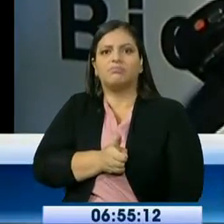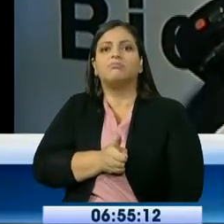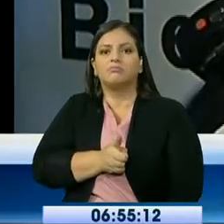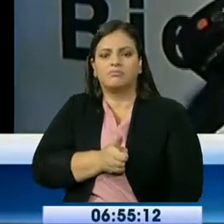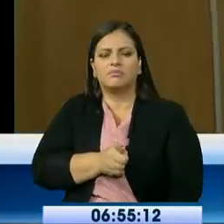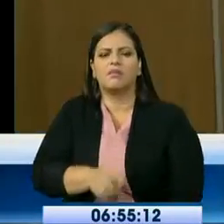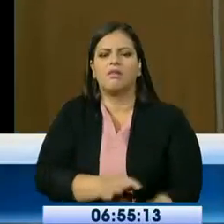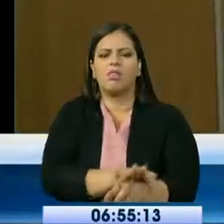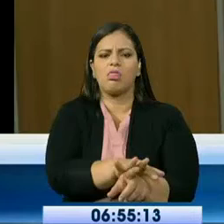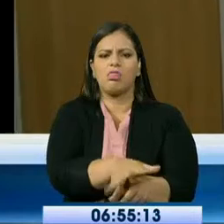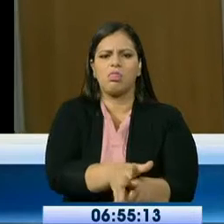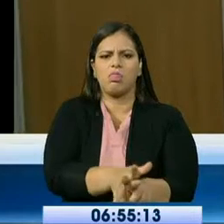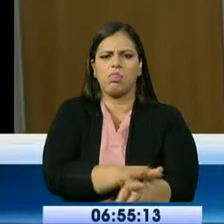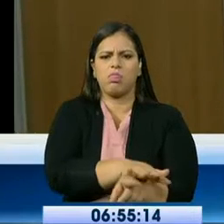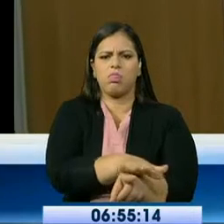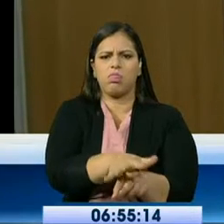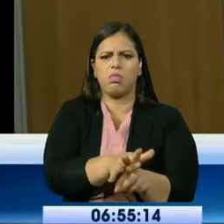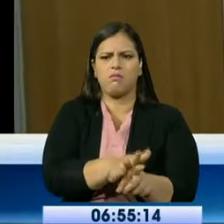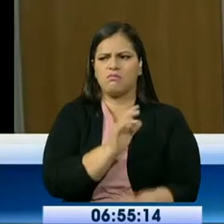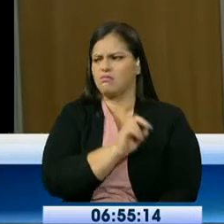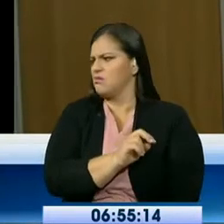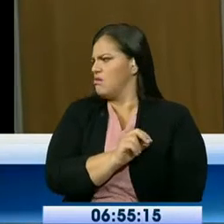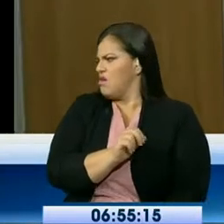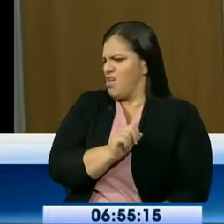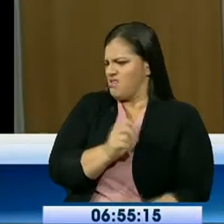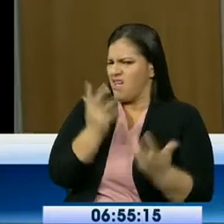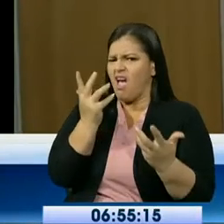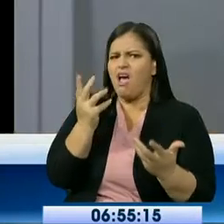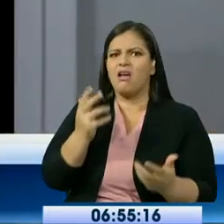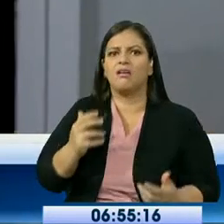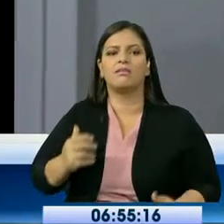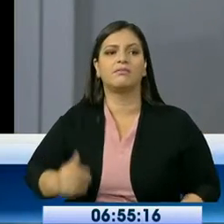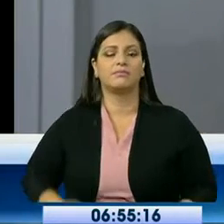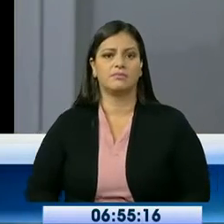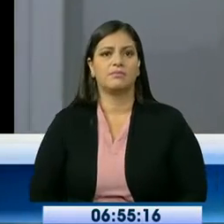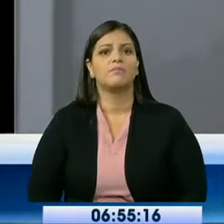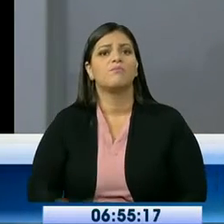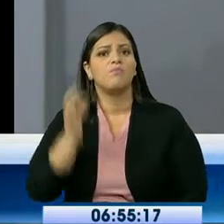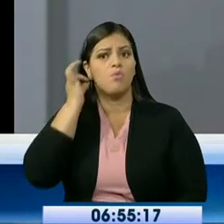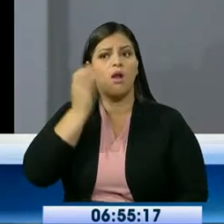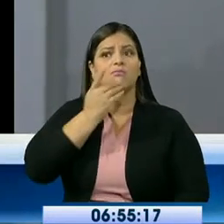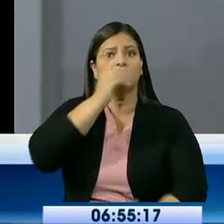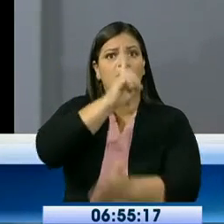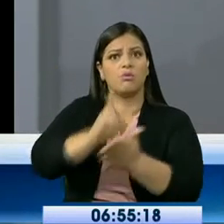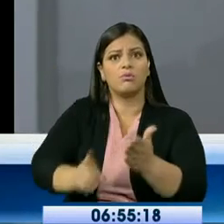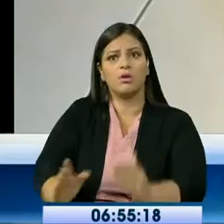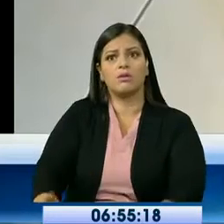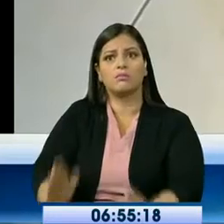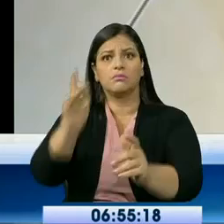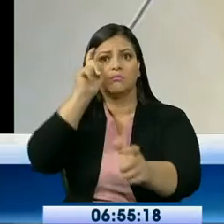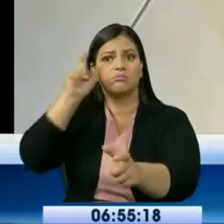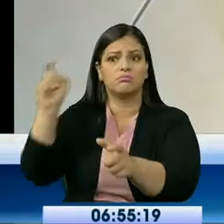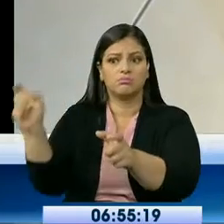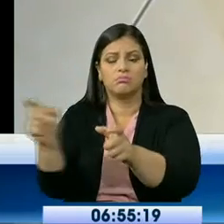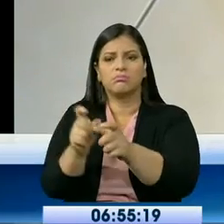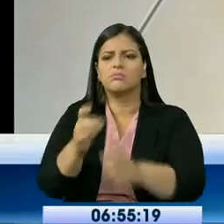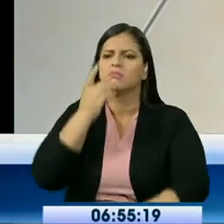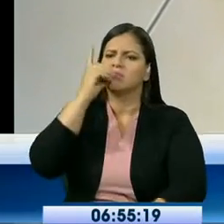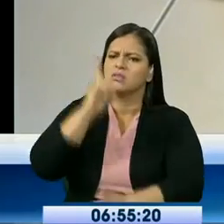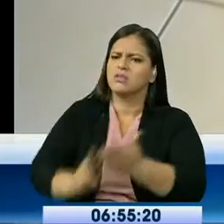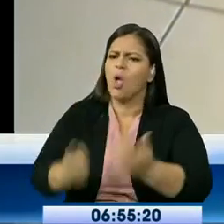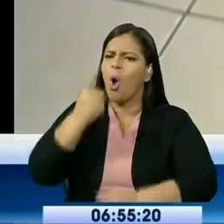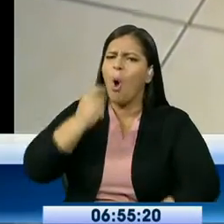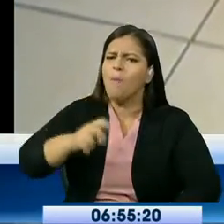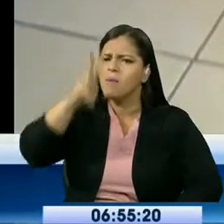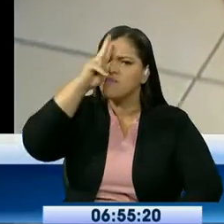se da la vuelta, dice. La afectada acudió al Centro Integrado de Justicia para asentar la denuncia,